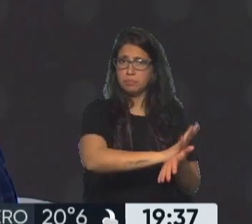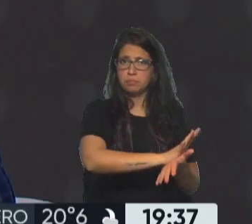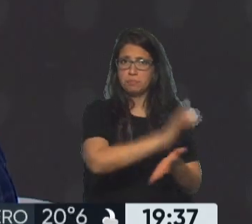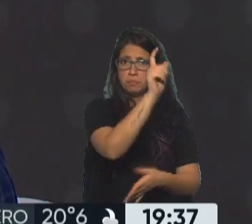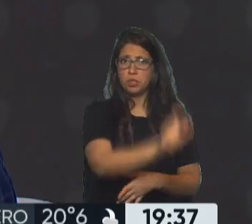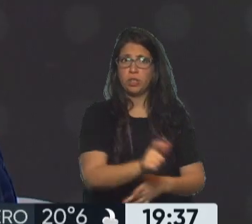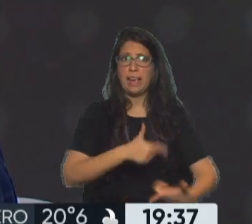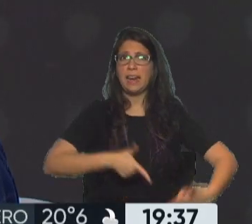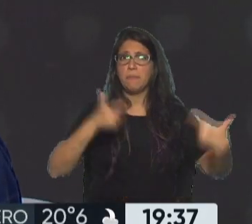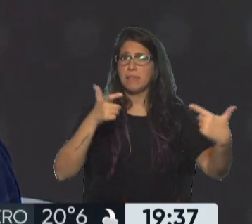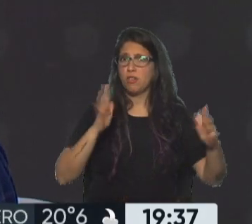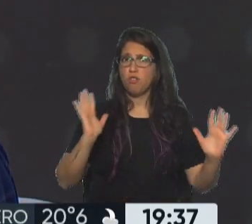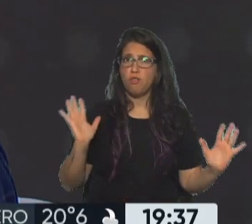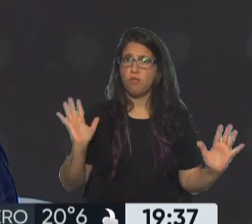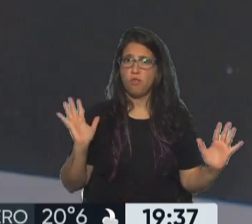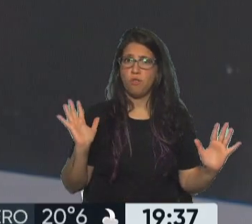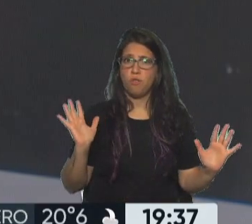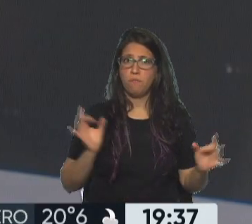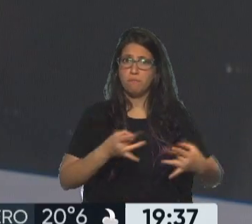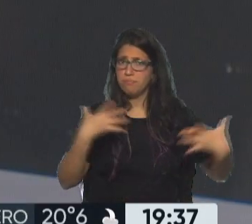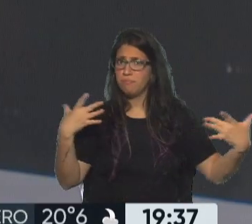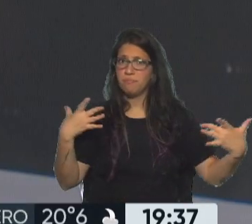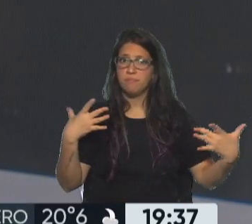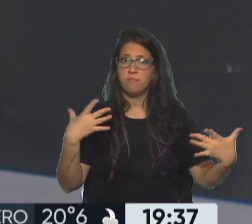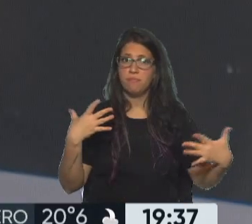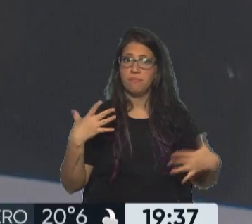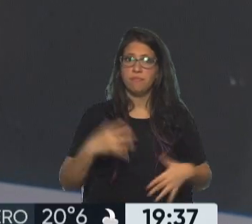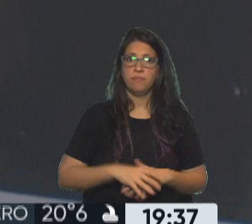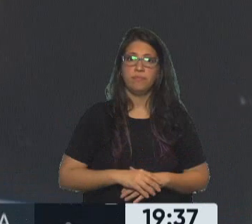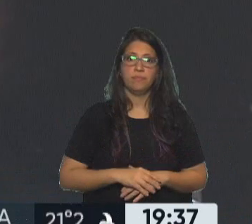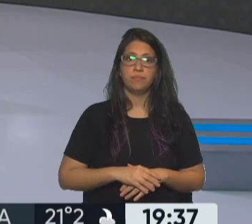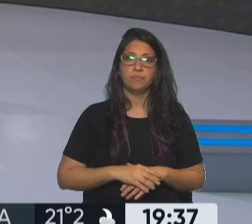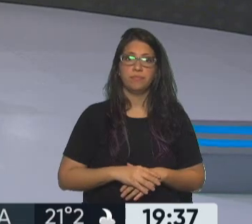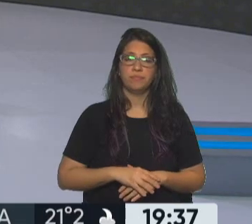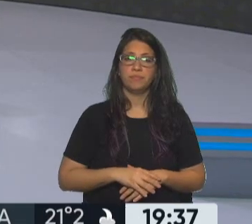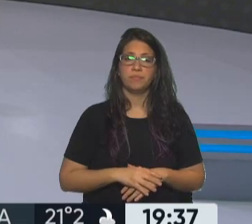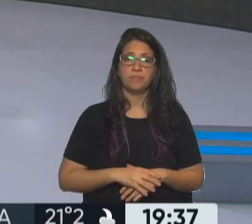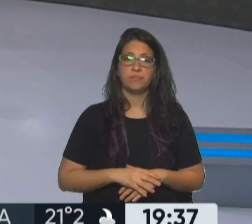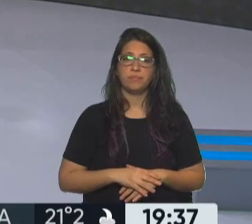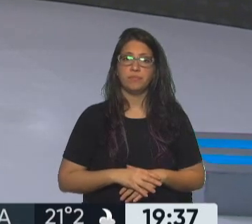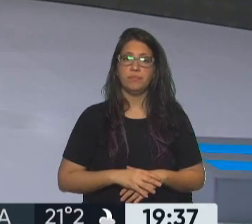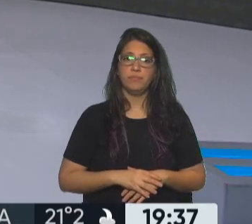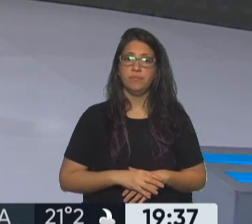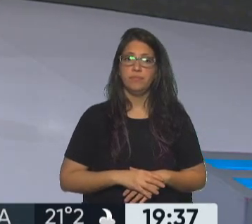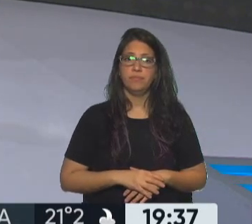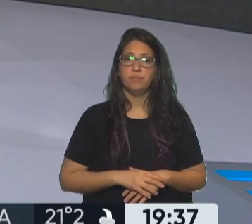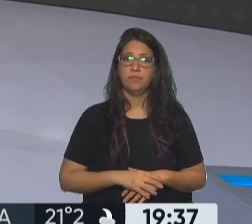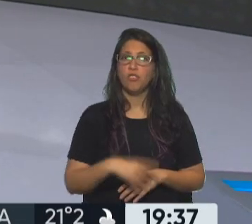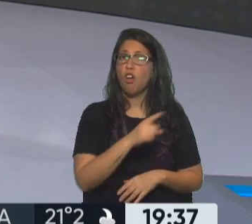a un enemigo político. Sí, no es el libro Los 7 locos de Roberto Alt, es otra cosa. Y digo, y se